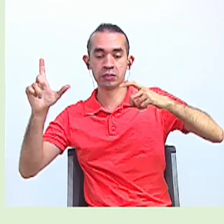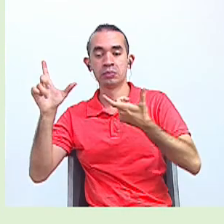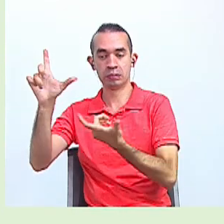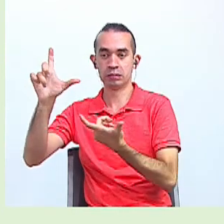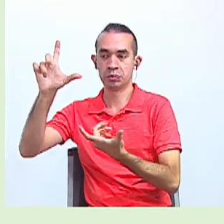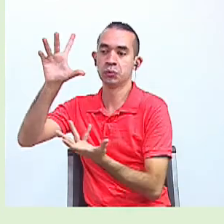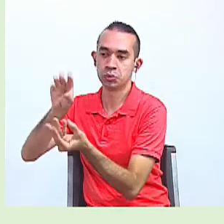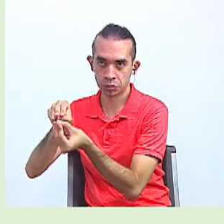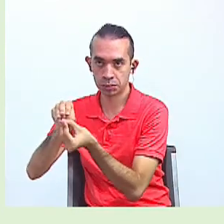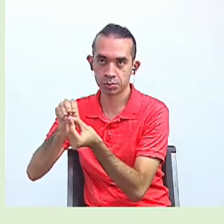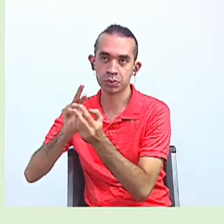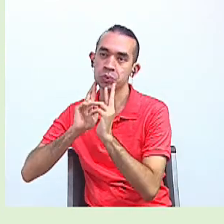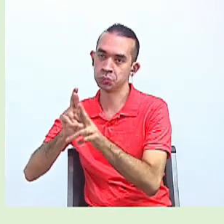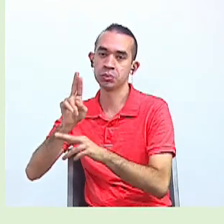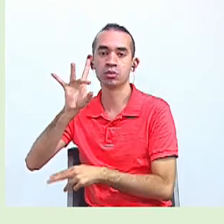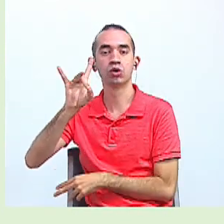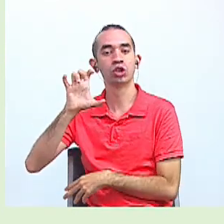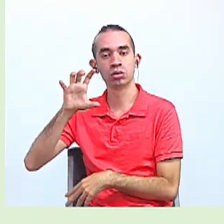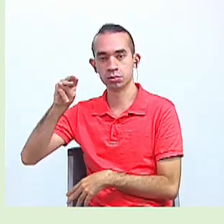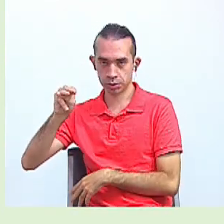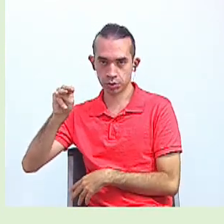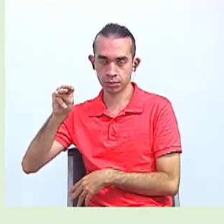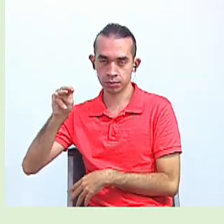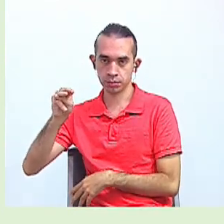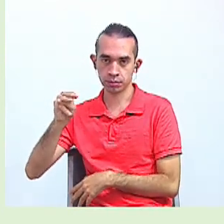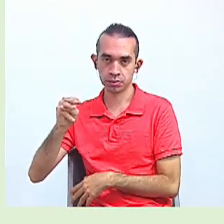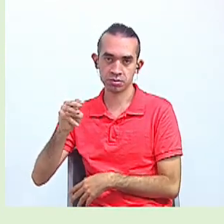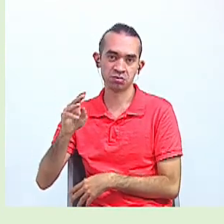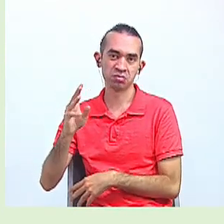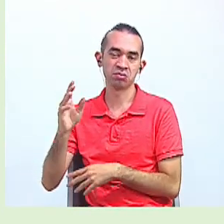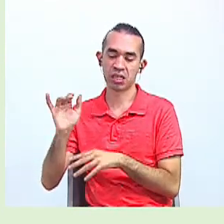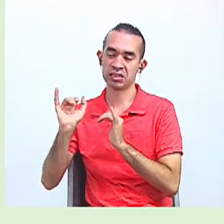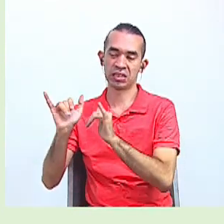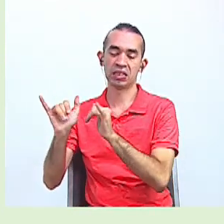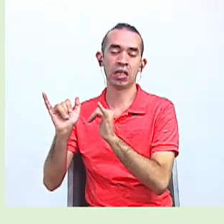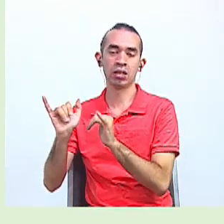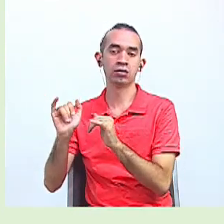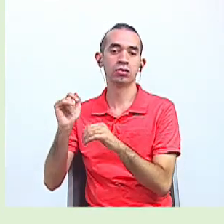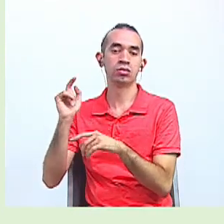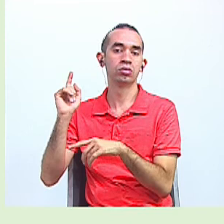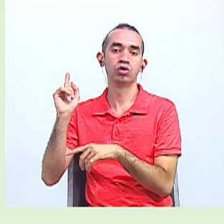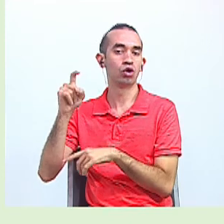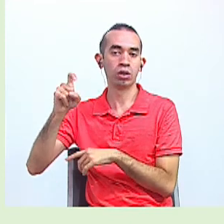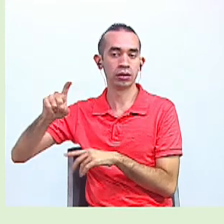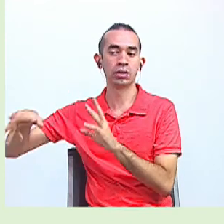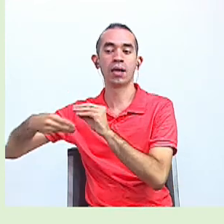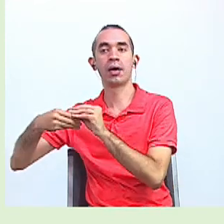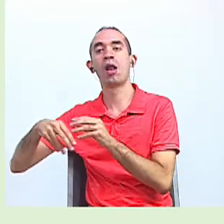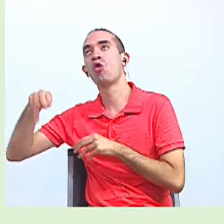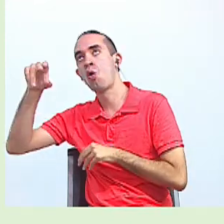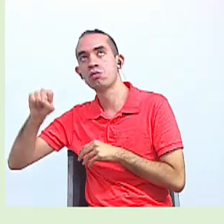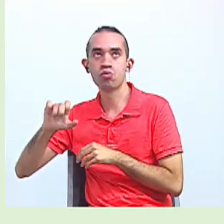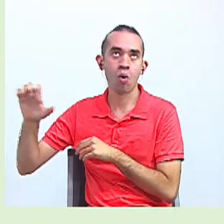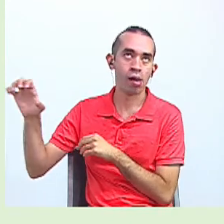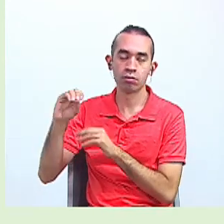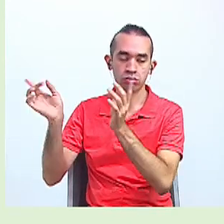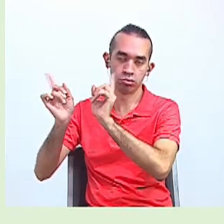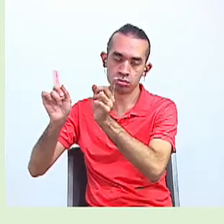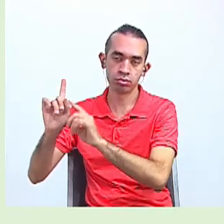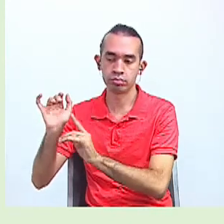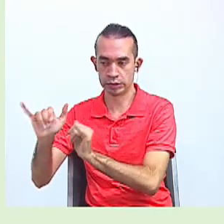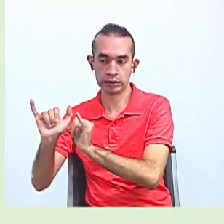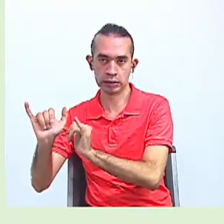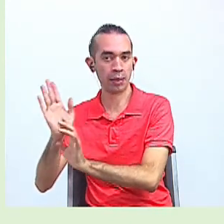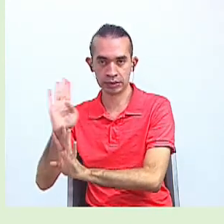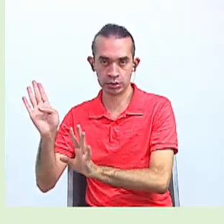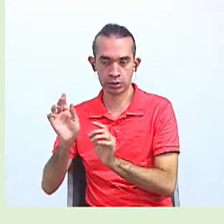tenemos una magnitud de 800 metros. Como es un dato escalar, no es necesario agregarle dirección. Muy bien. Pero